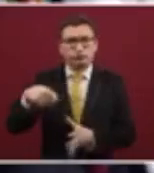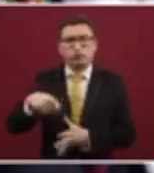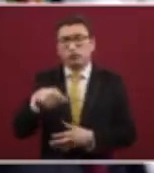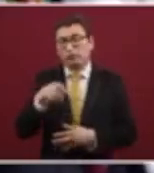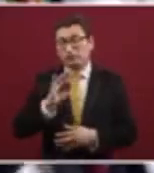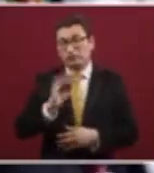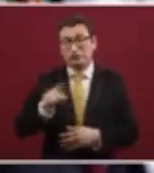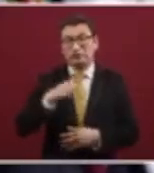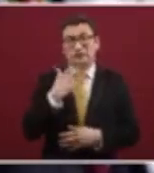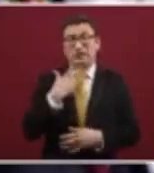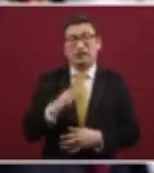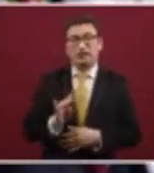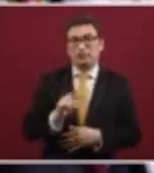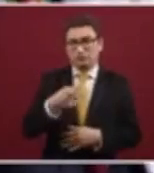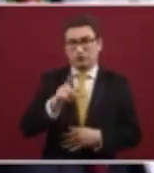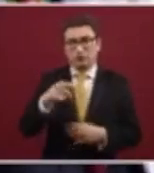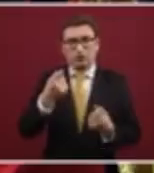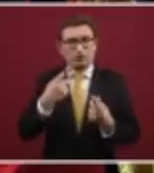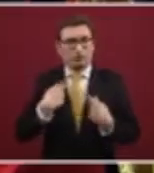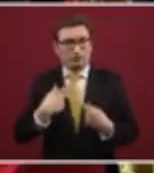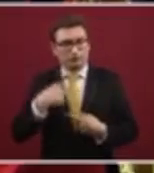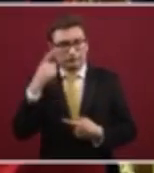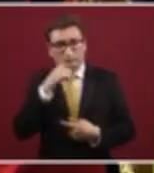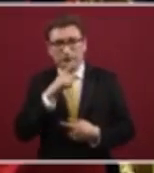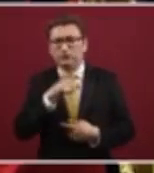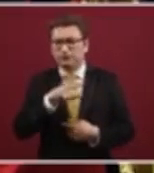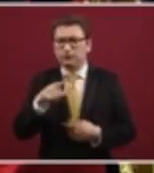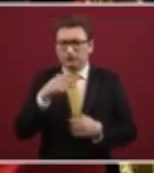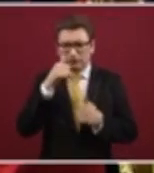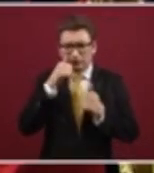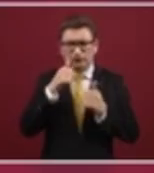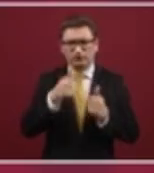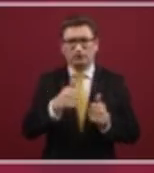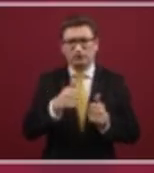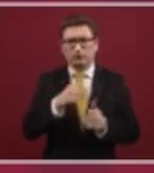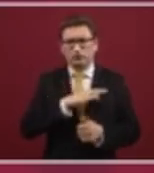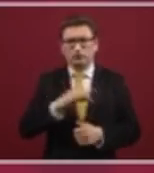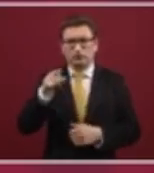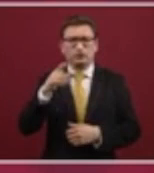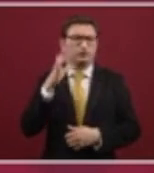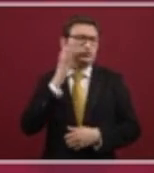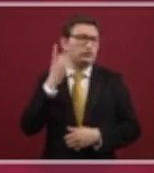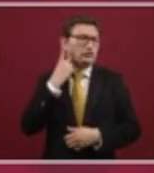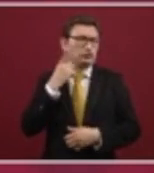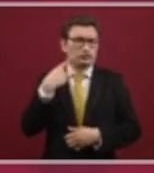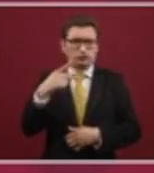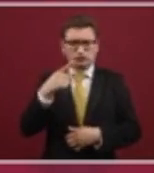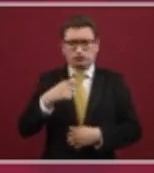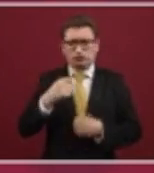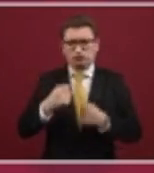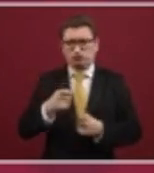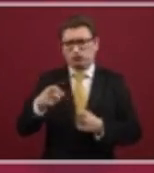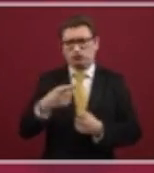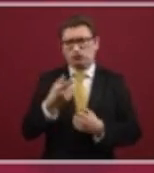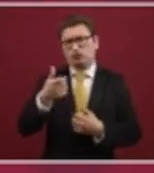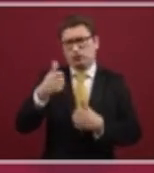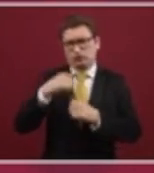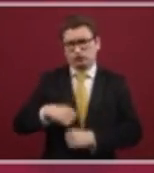pero afecta a la gente más que pobre. Que lo atiendan en la Cámara de Diputados, es un poder